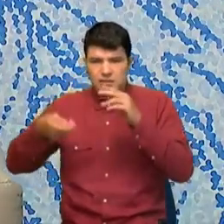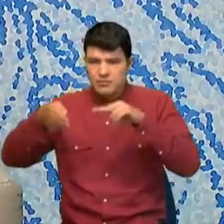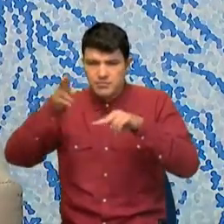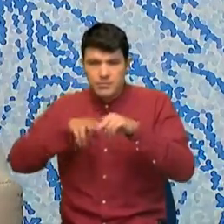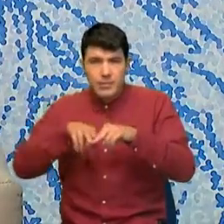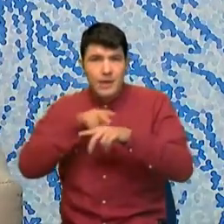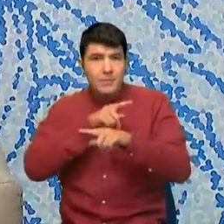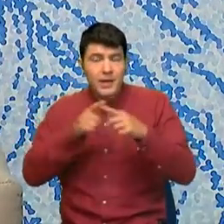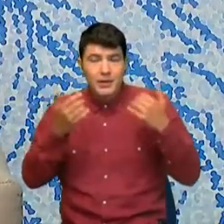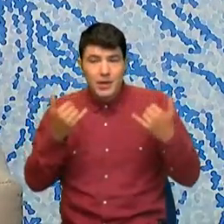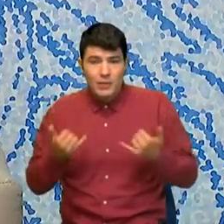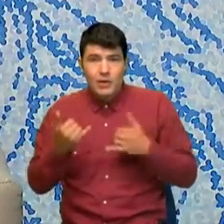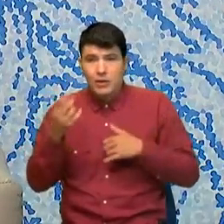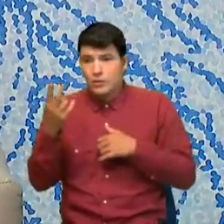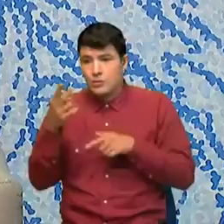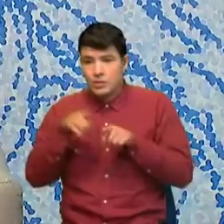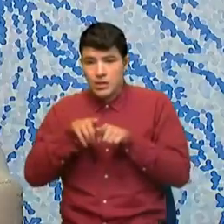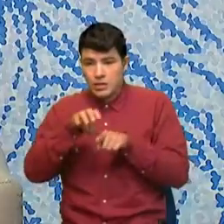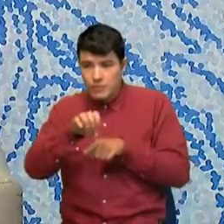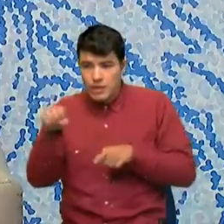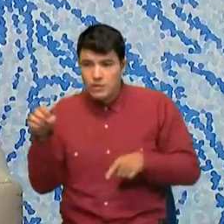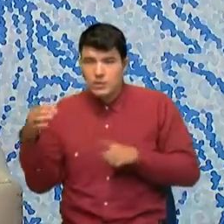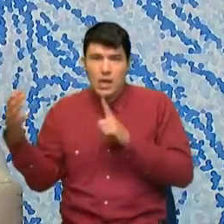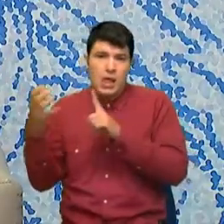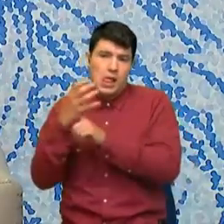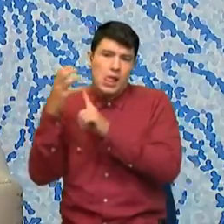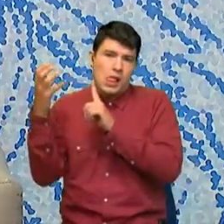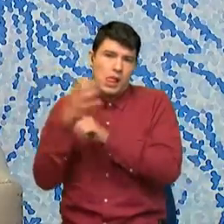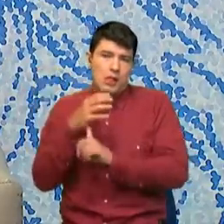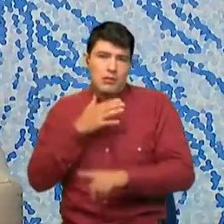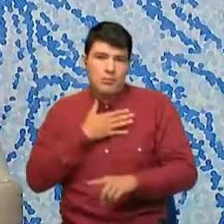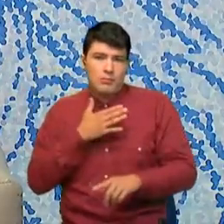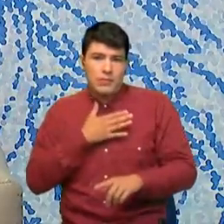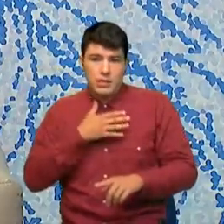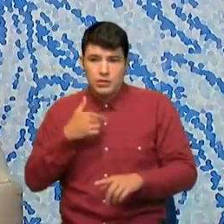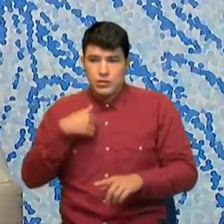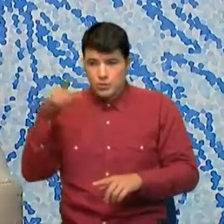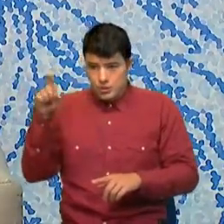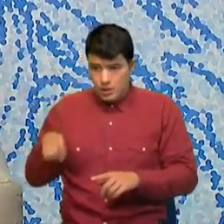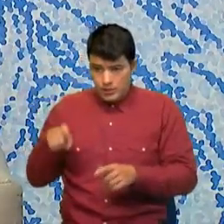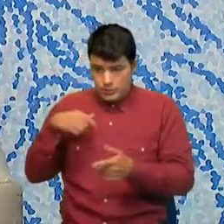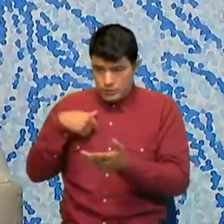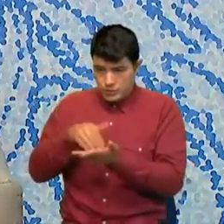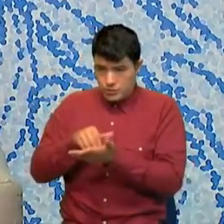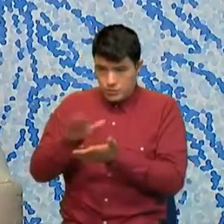Entonces hay dos hermanos que están molestando que yo les tengo que desocupar.